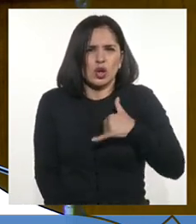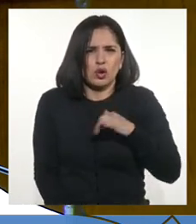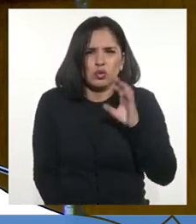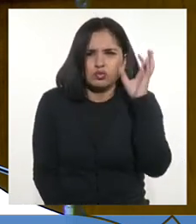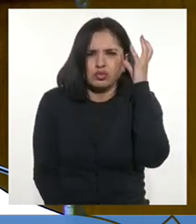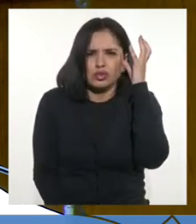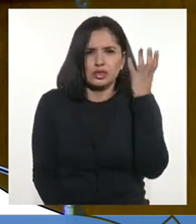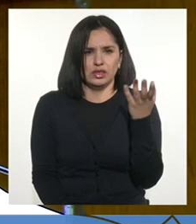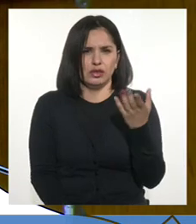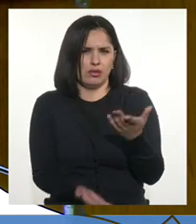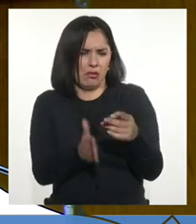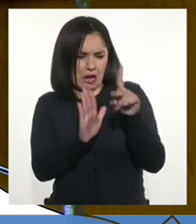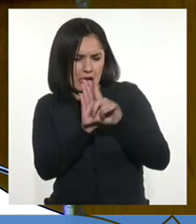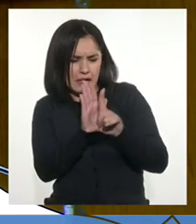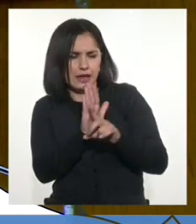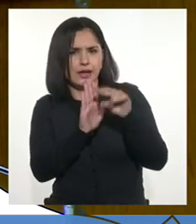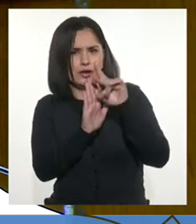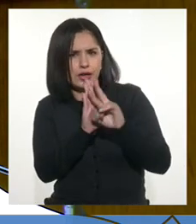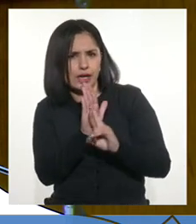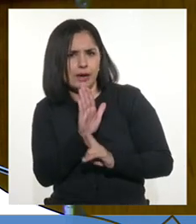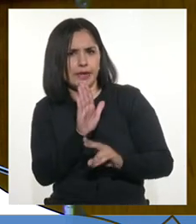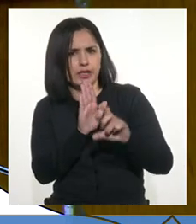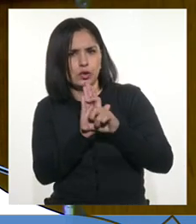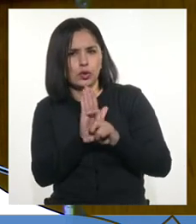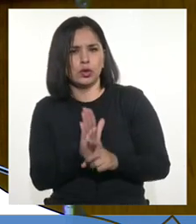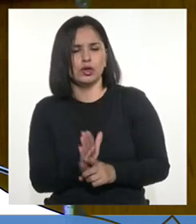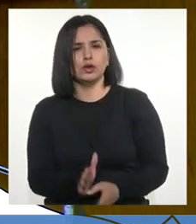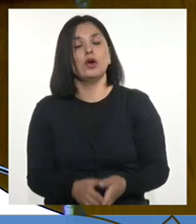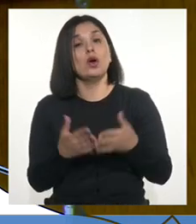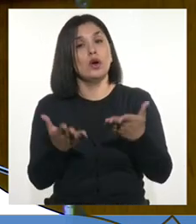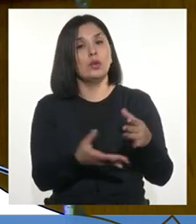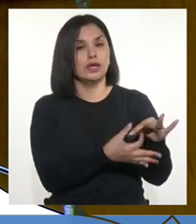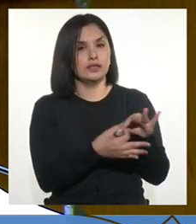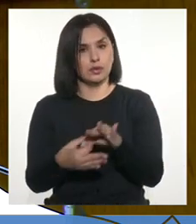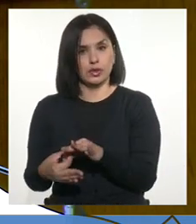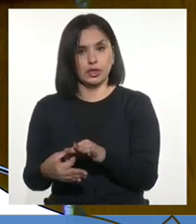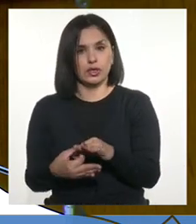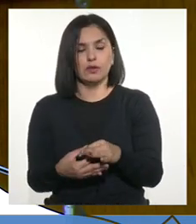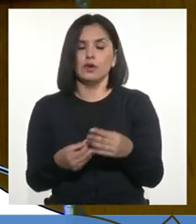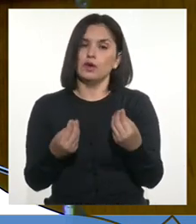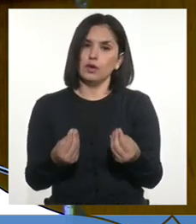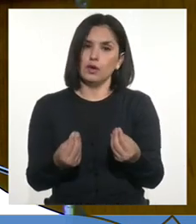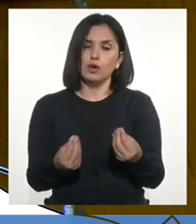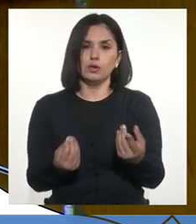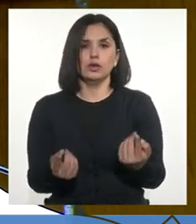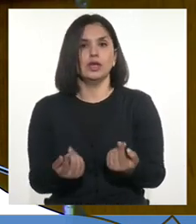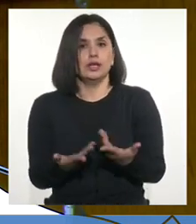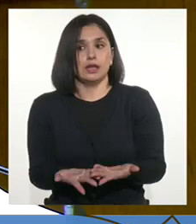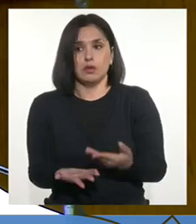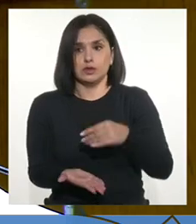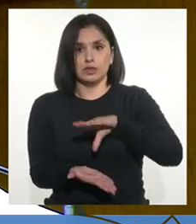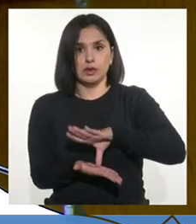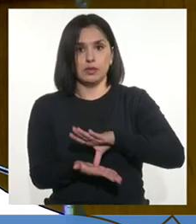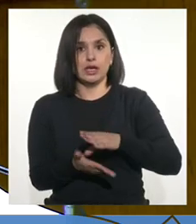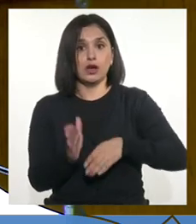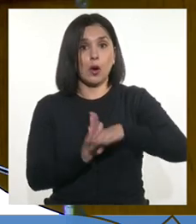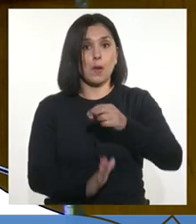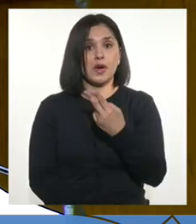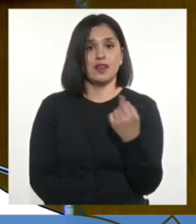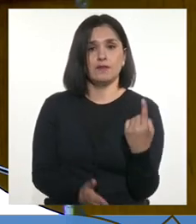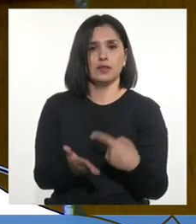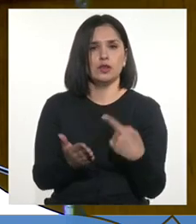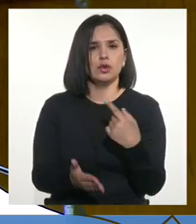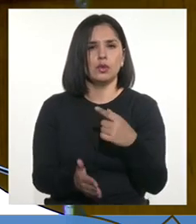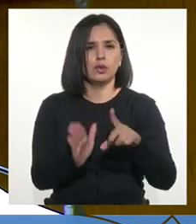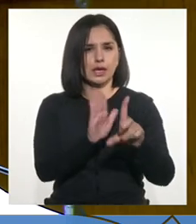como son las leyes los reglamentos y los códigos por eso evidentemente que no encontramos en nuestro país con estas más de 21.000